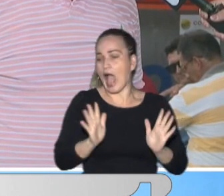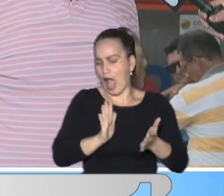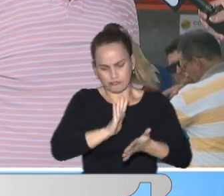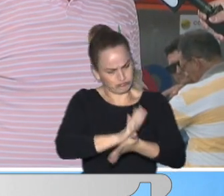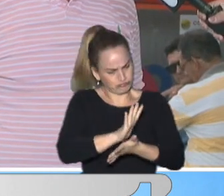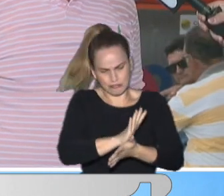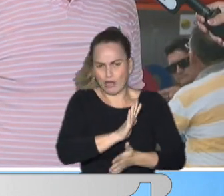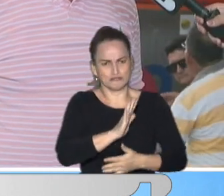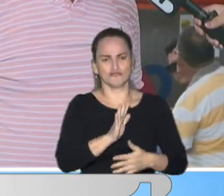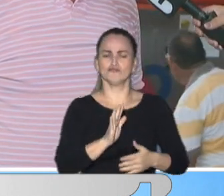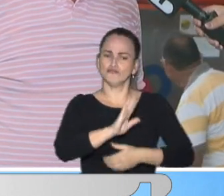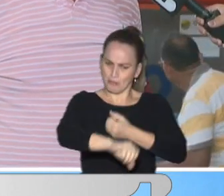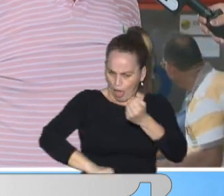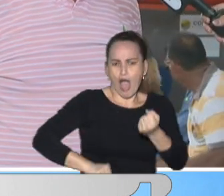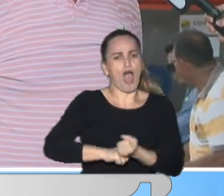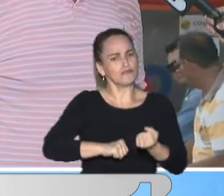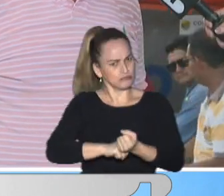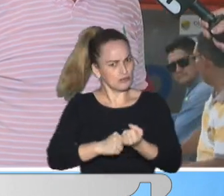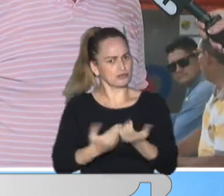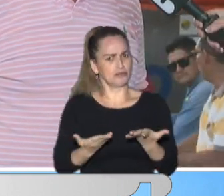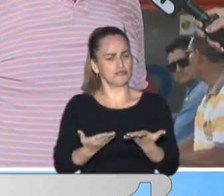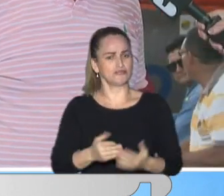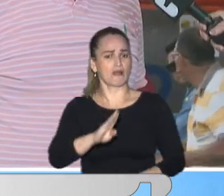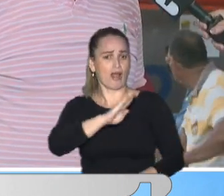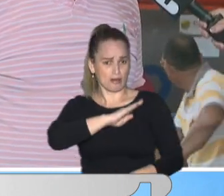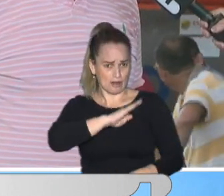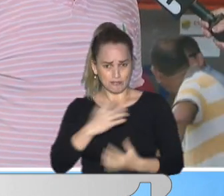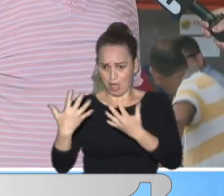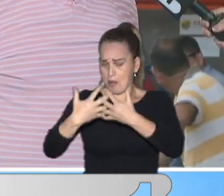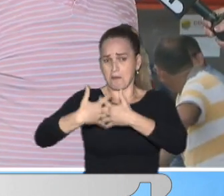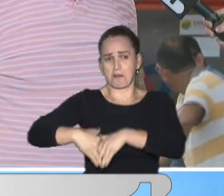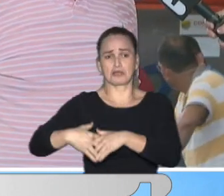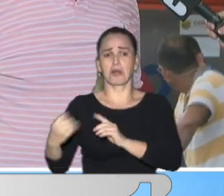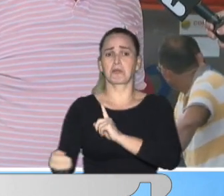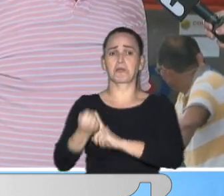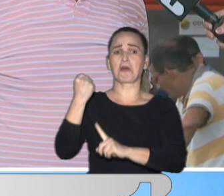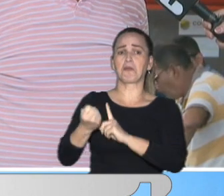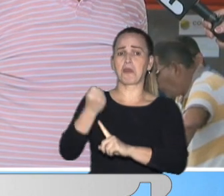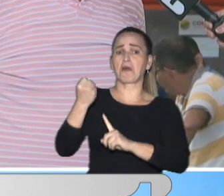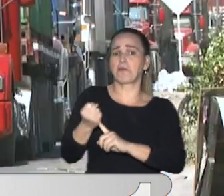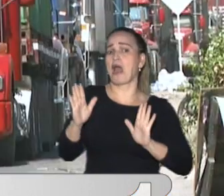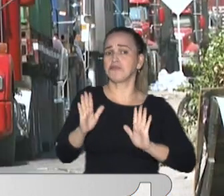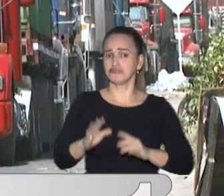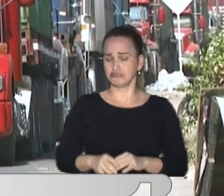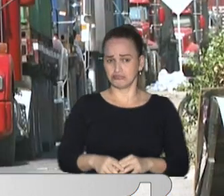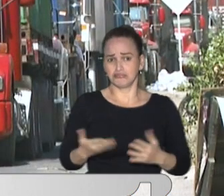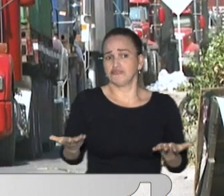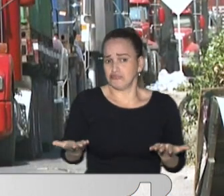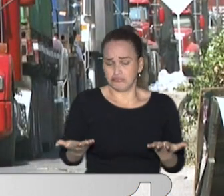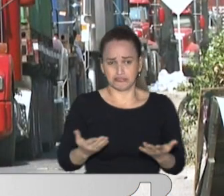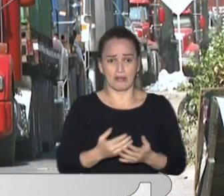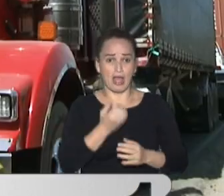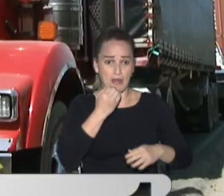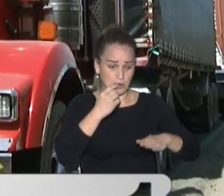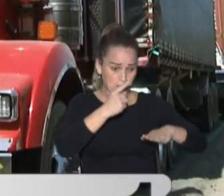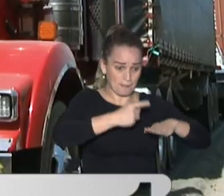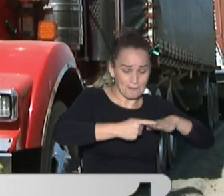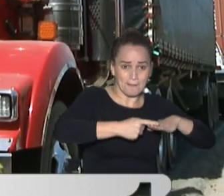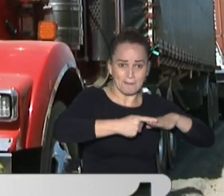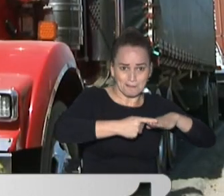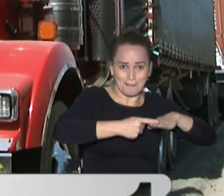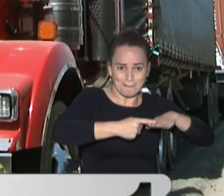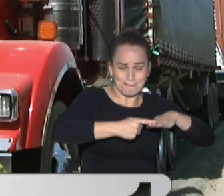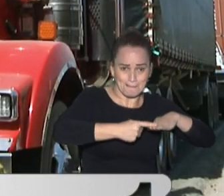apoyamos la protesta debido a que la negligencia de la concesión, porque es negligencia, ellos no quieren levantar las talanqueras, porque es justa